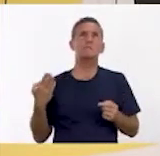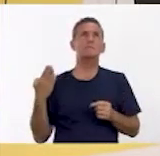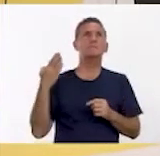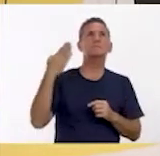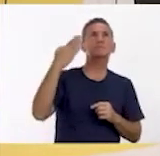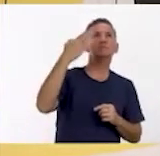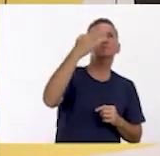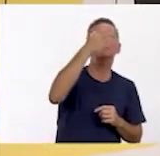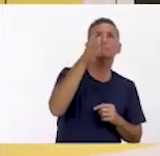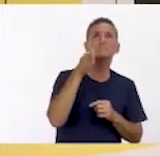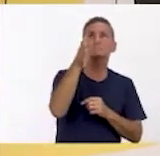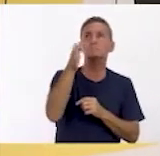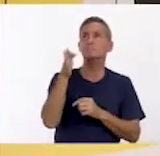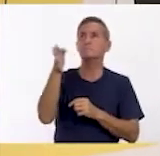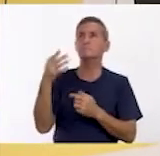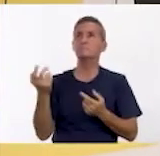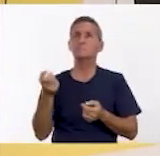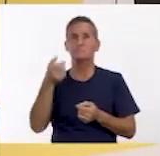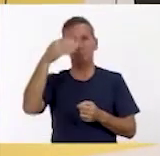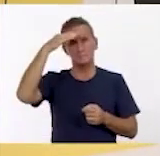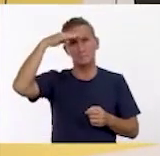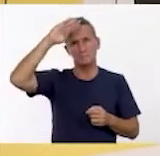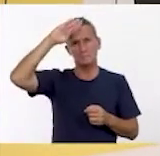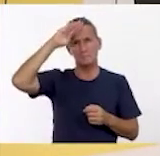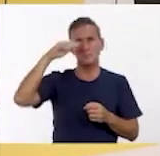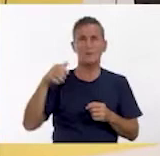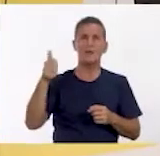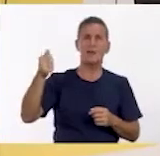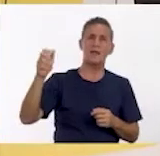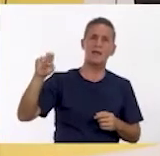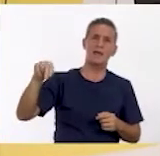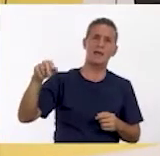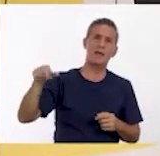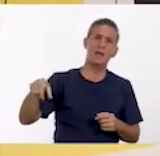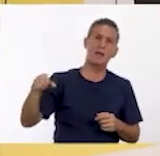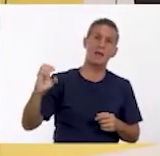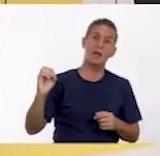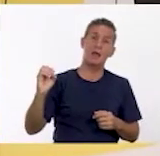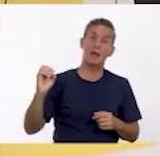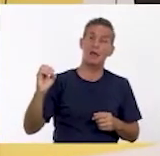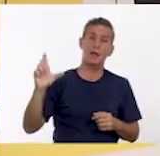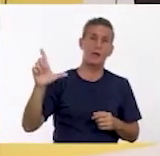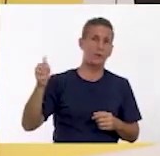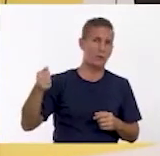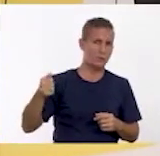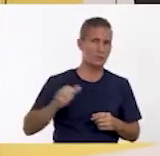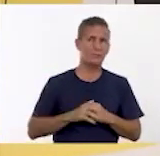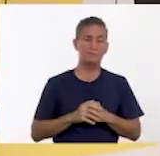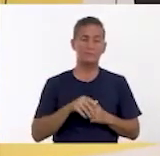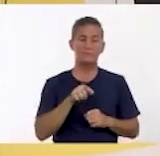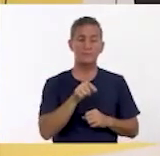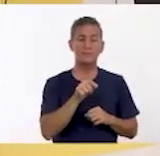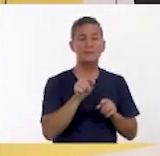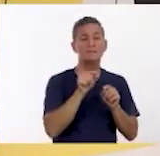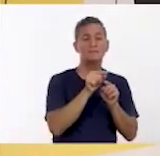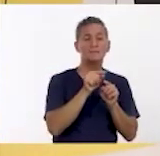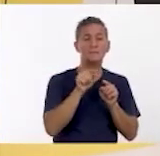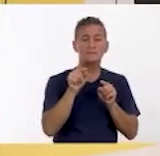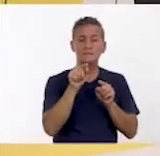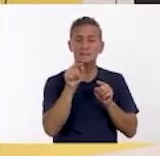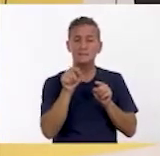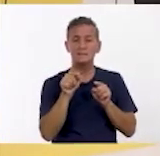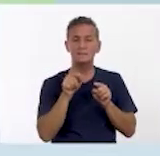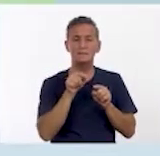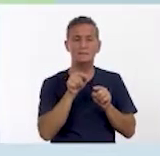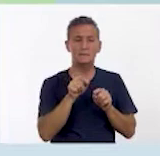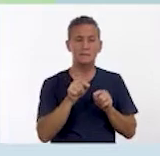a Angola? Hay una respuesta contundente, y es esa. En esa flechita que están ahí señalada,